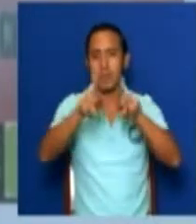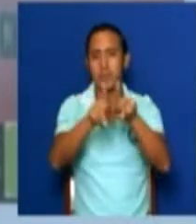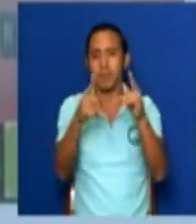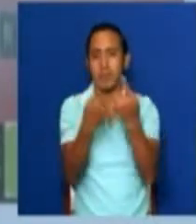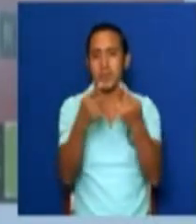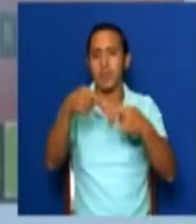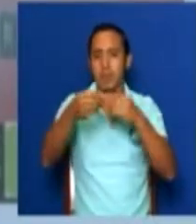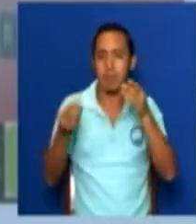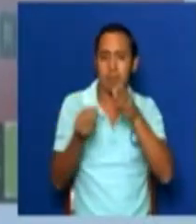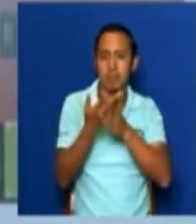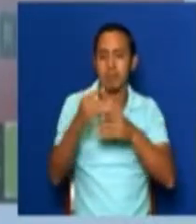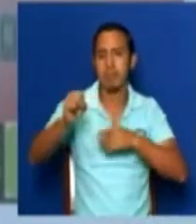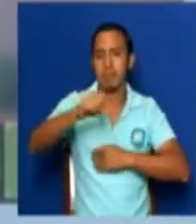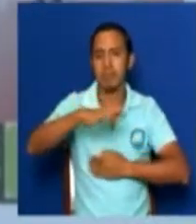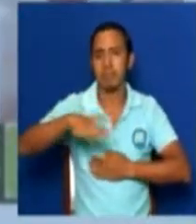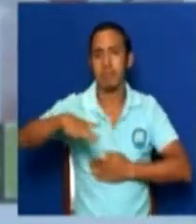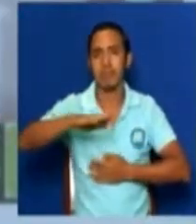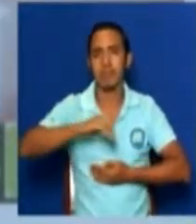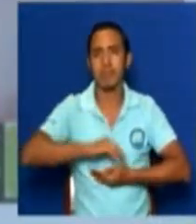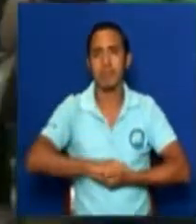con inclusión social.